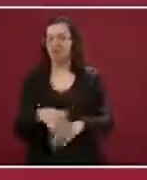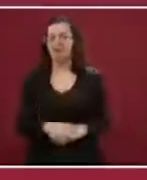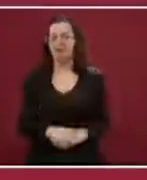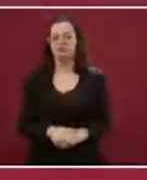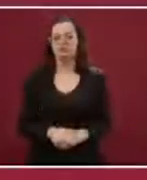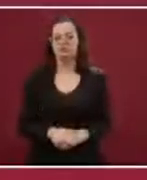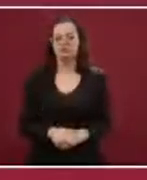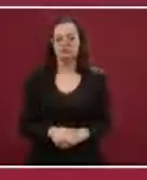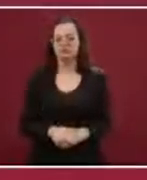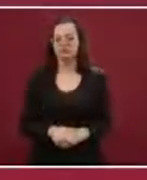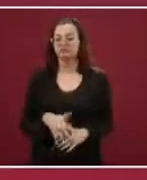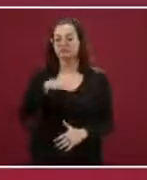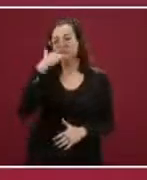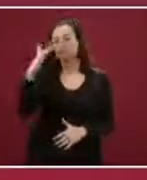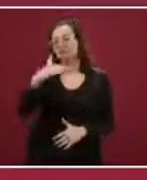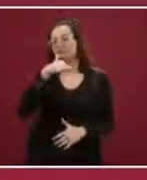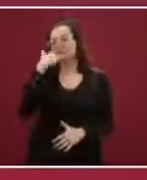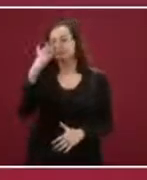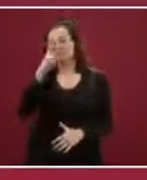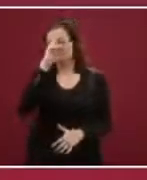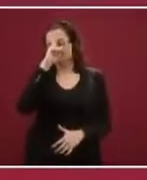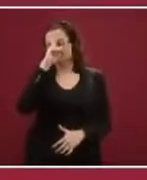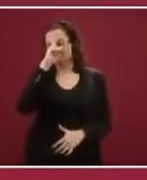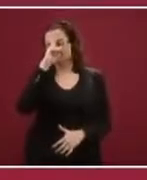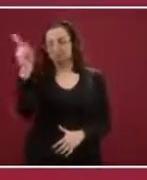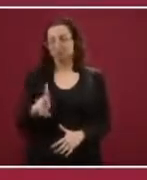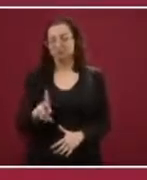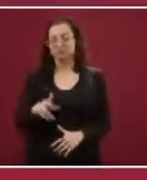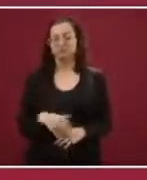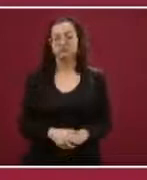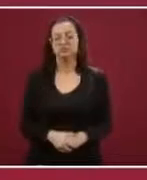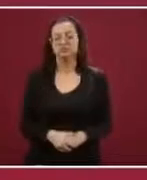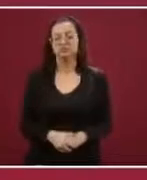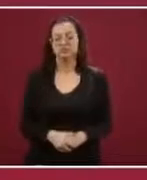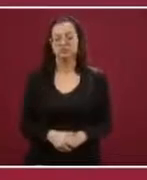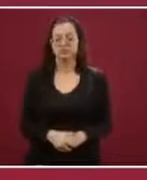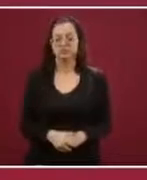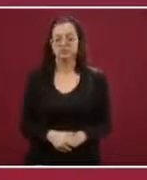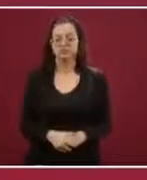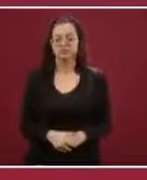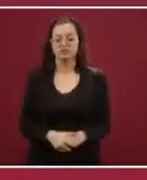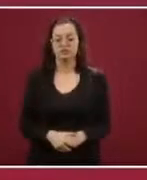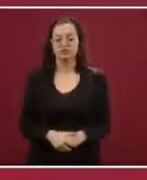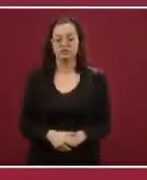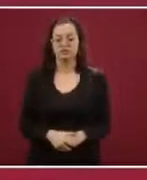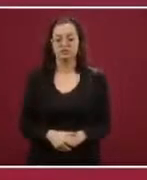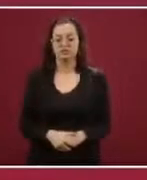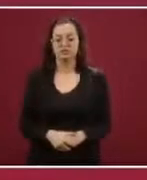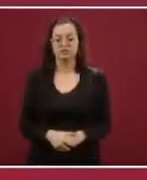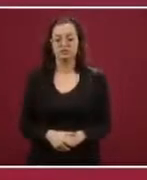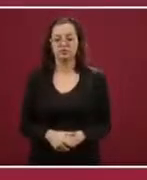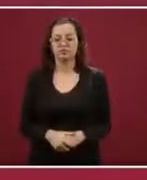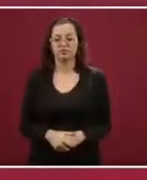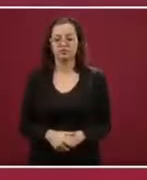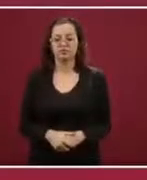por los escándalos de corrupción, a ministros.